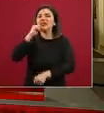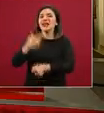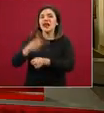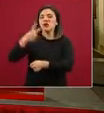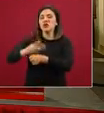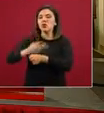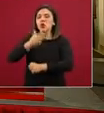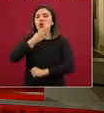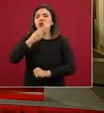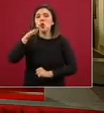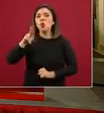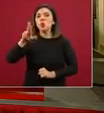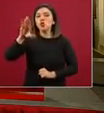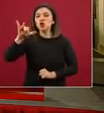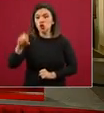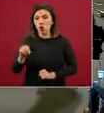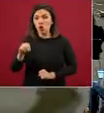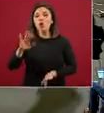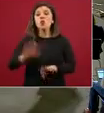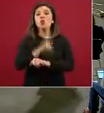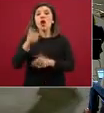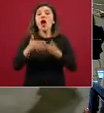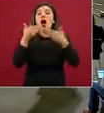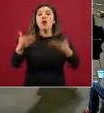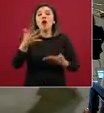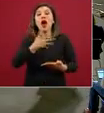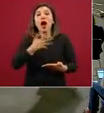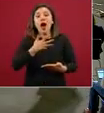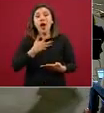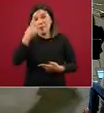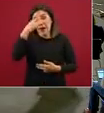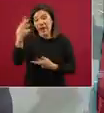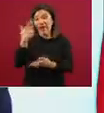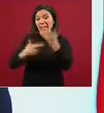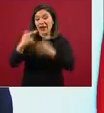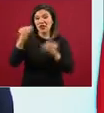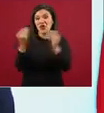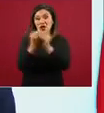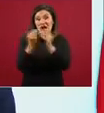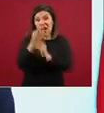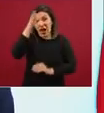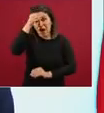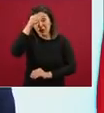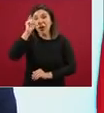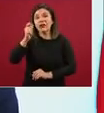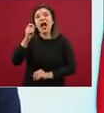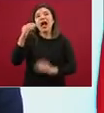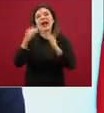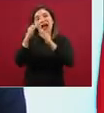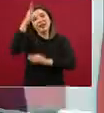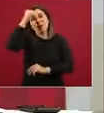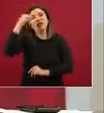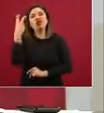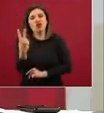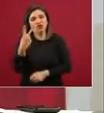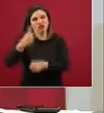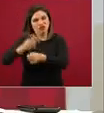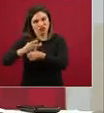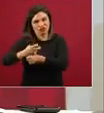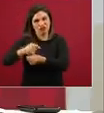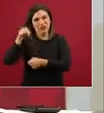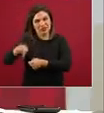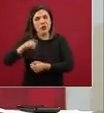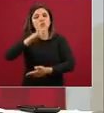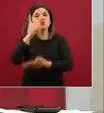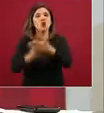subsecretario Bucio, porque ahora vamos a tener en regreso a clases Aprende en Casa 2, que es